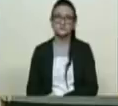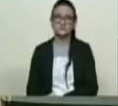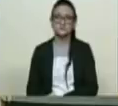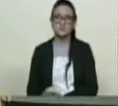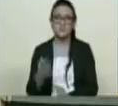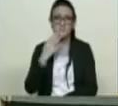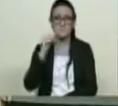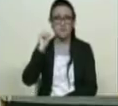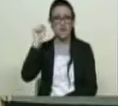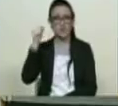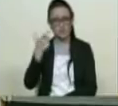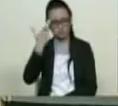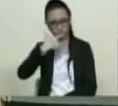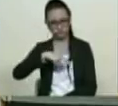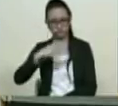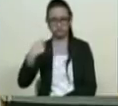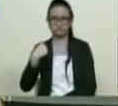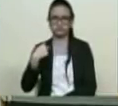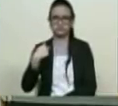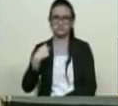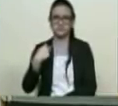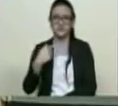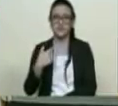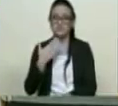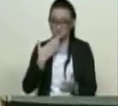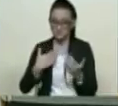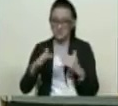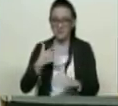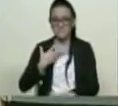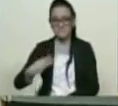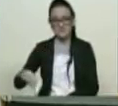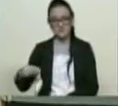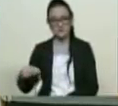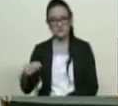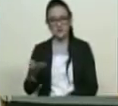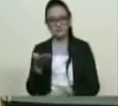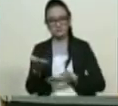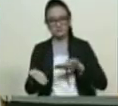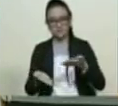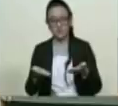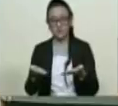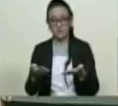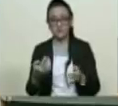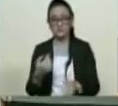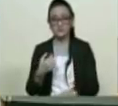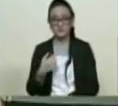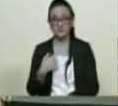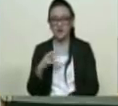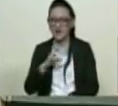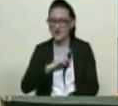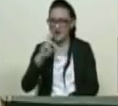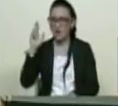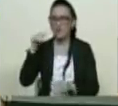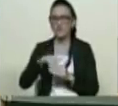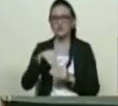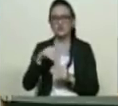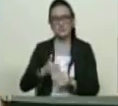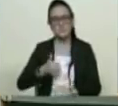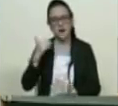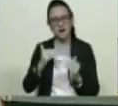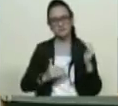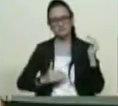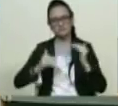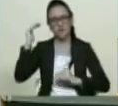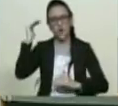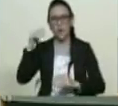Nicolás Maduro Moros, candidato presidencial, va a obtener un récord de votación, la más alta